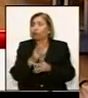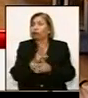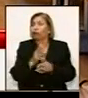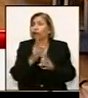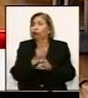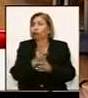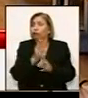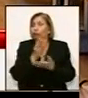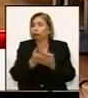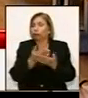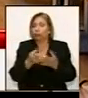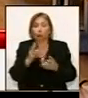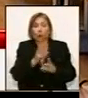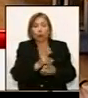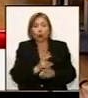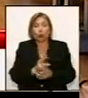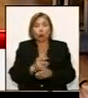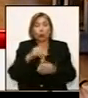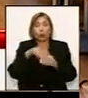los intereses del país.